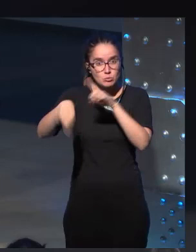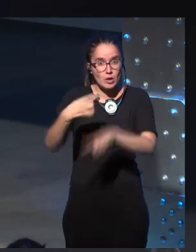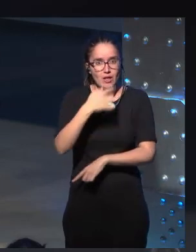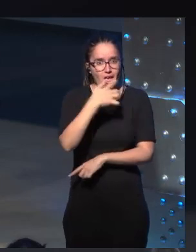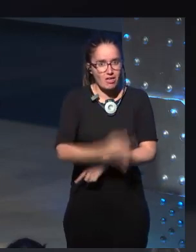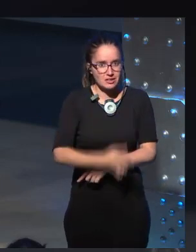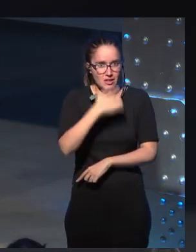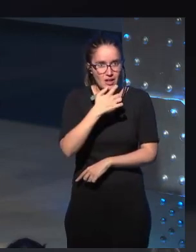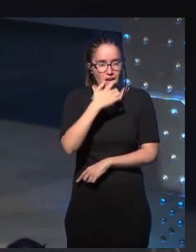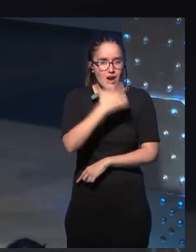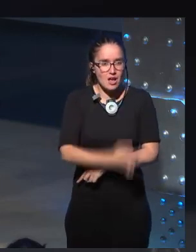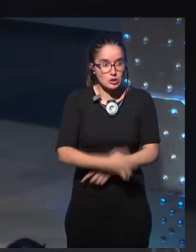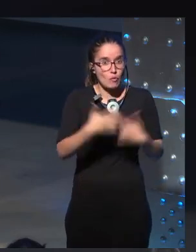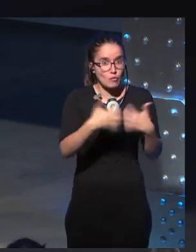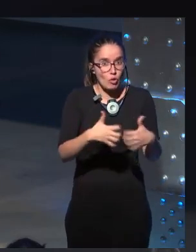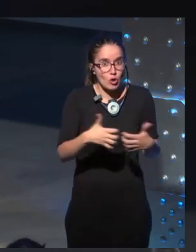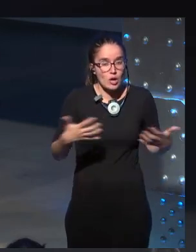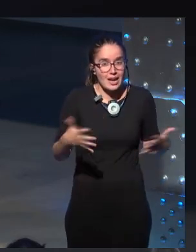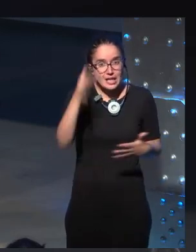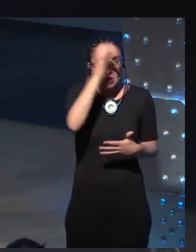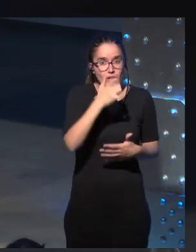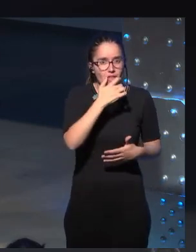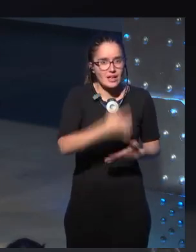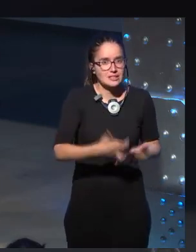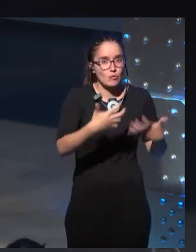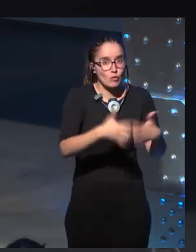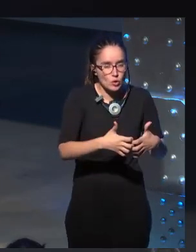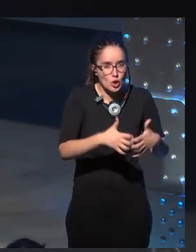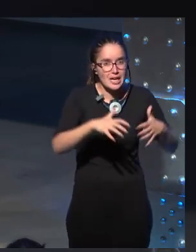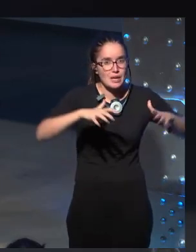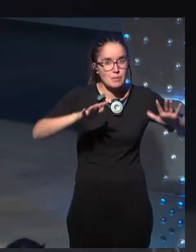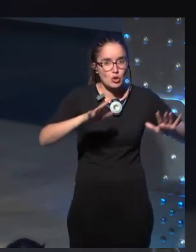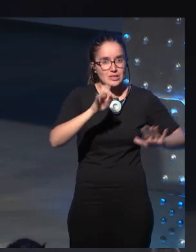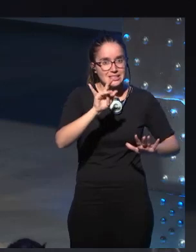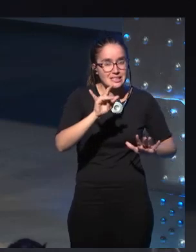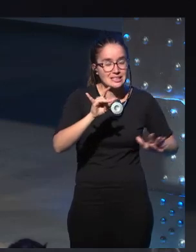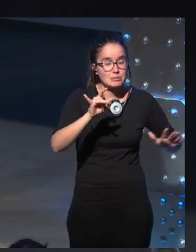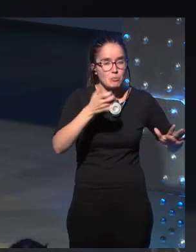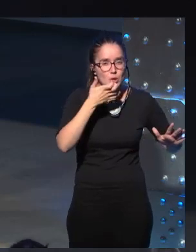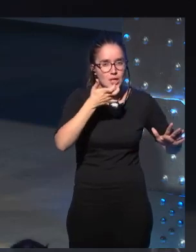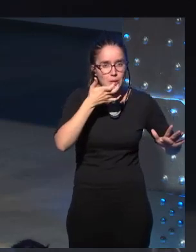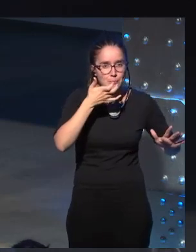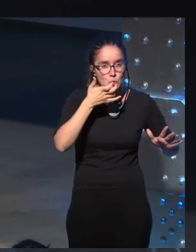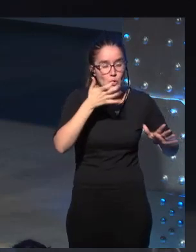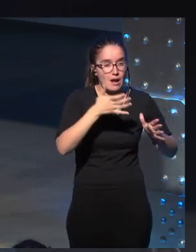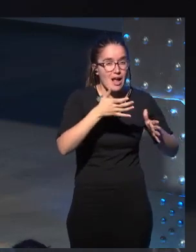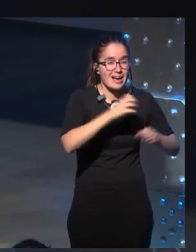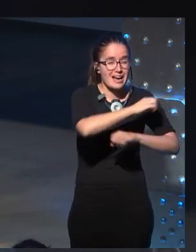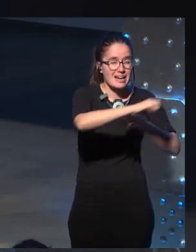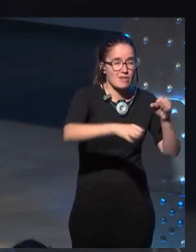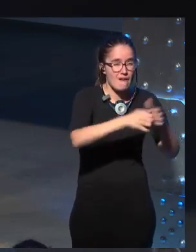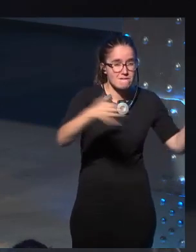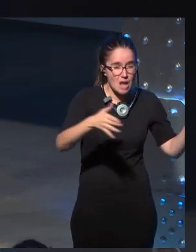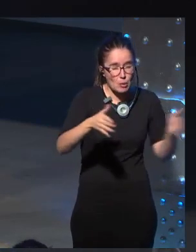Einstein. Einstein funciona, la teoría de Einstein funciona, pero si vamos de una gravedad muy grande a una